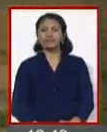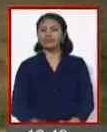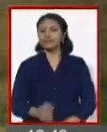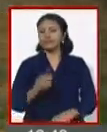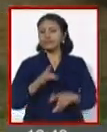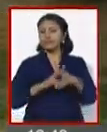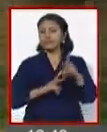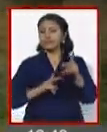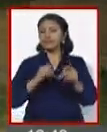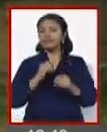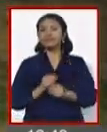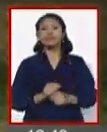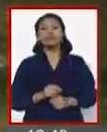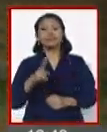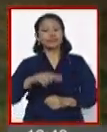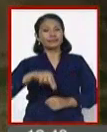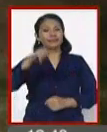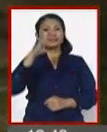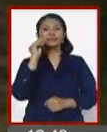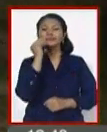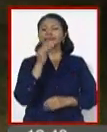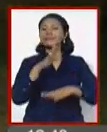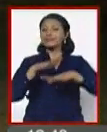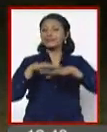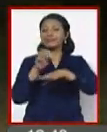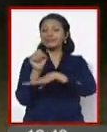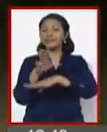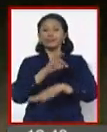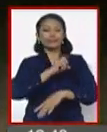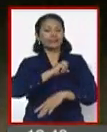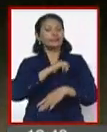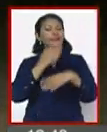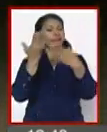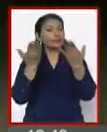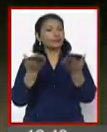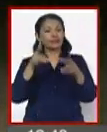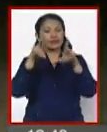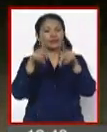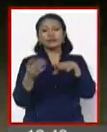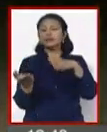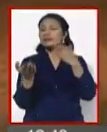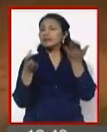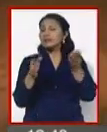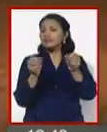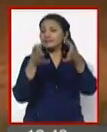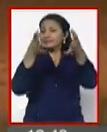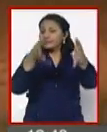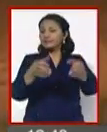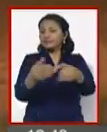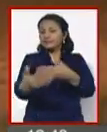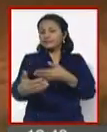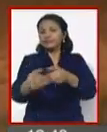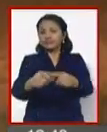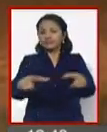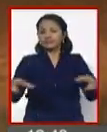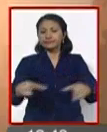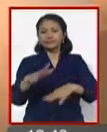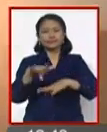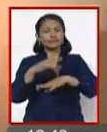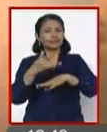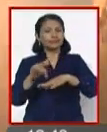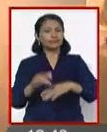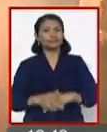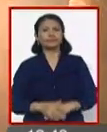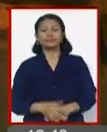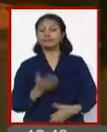Vecinos de la urbanización Jardines del Norte alertaron a la policía sobre la presencia de un cuerpo sin vida abandonado en cercanías de un lote baldío.